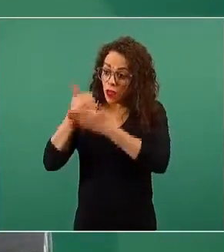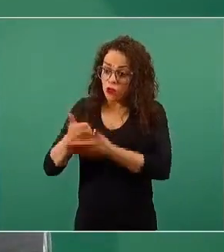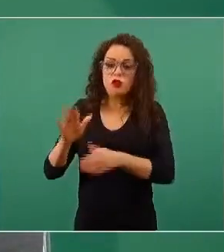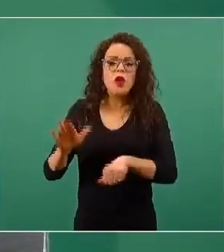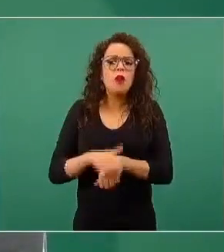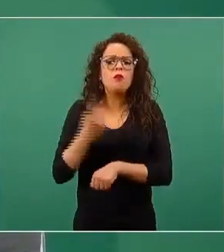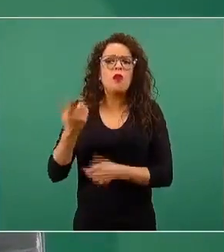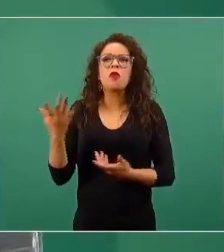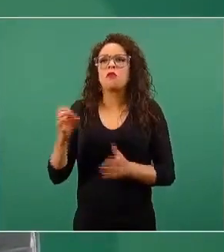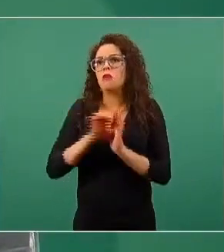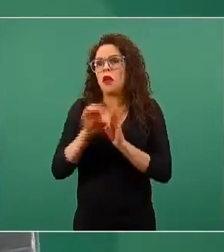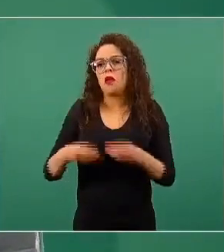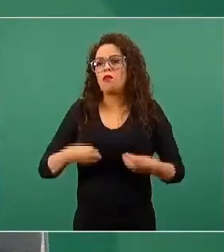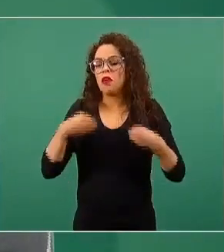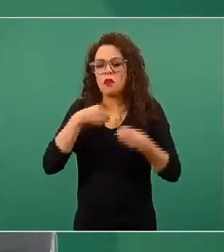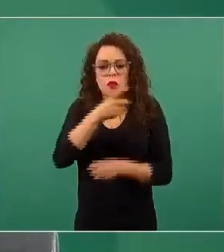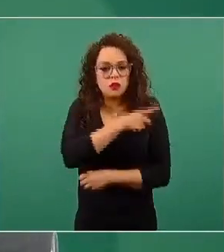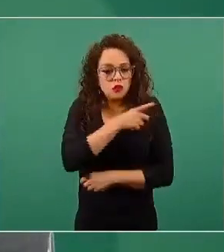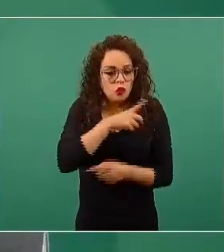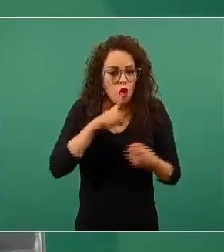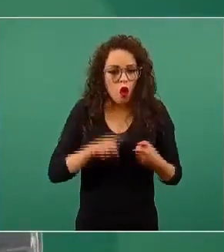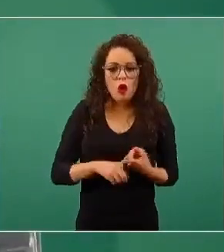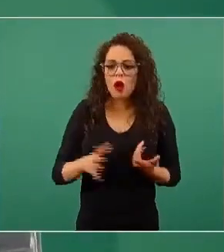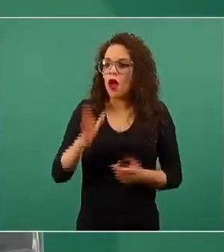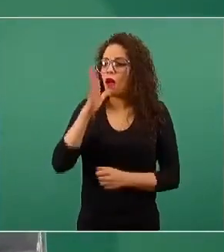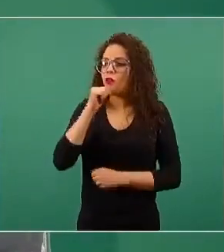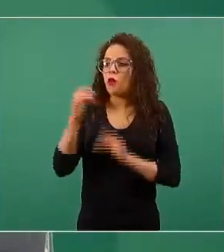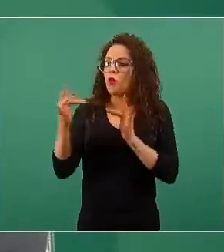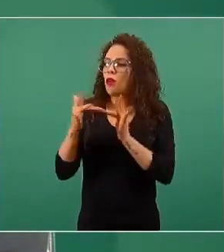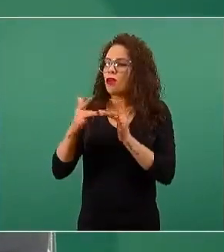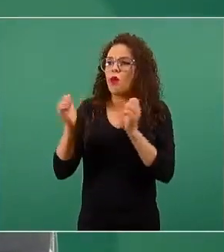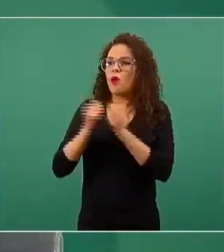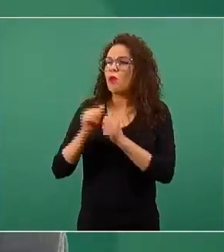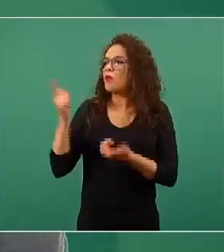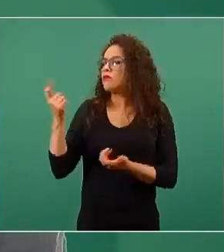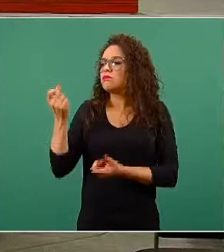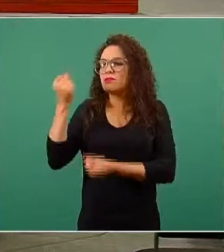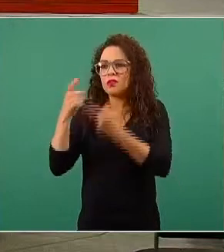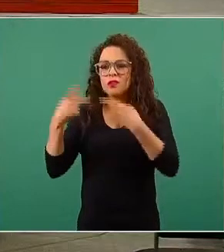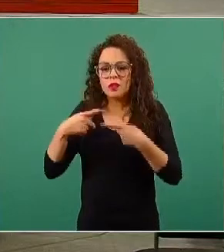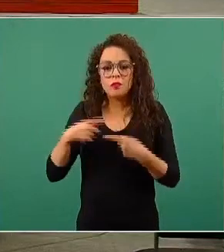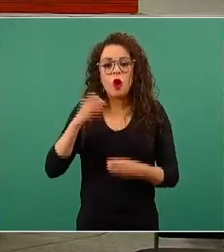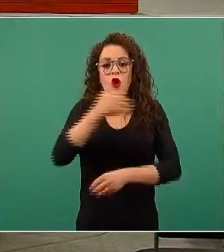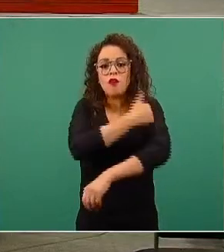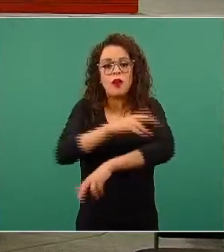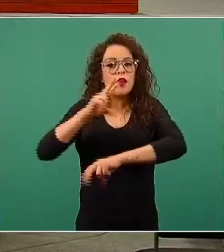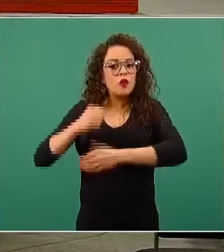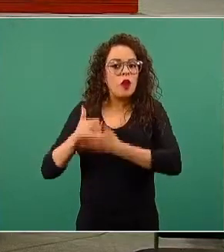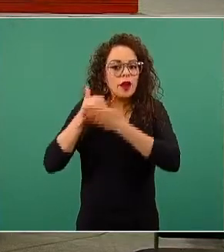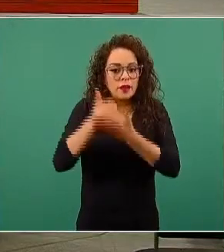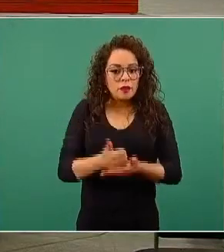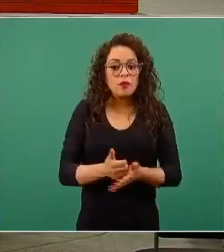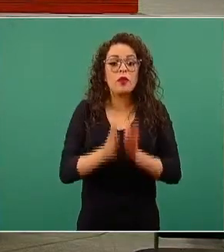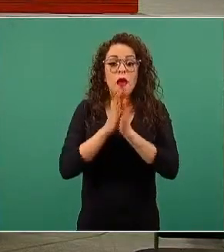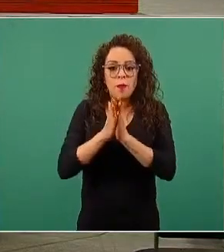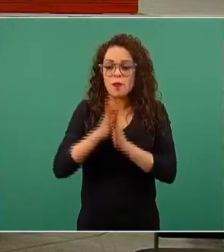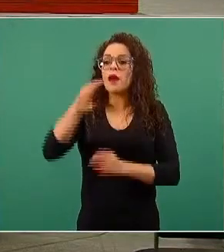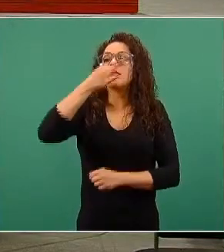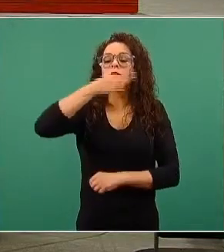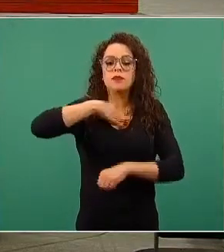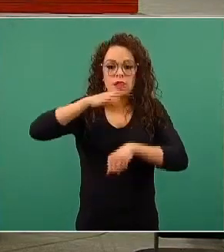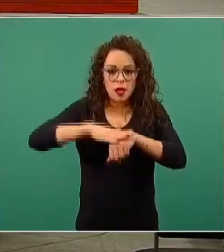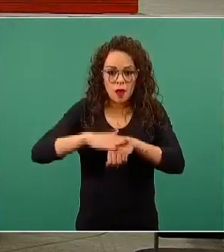vive sola, porque no se puede comunicar con alguien, porque los familiares no le ayudan, por favor, ayúdenos a encontrar a esa